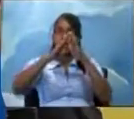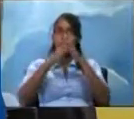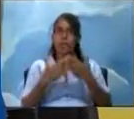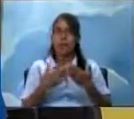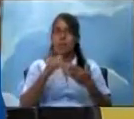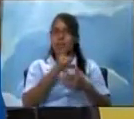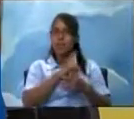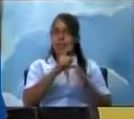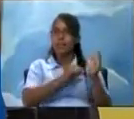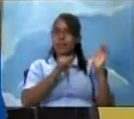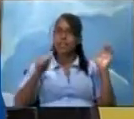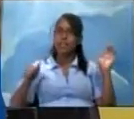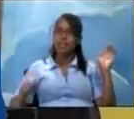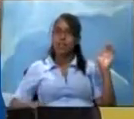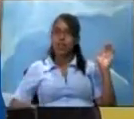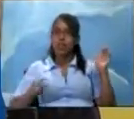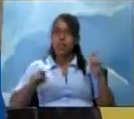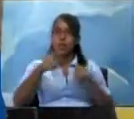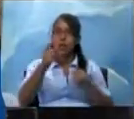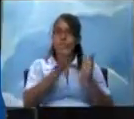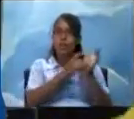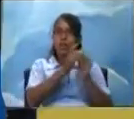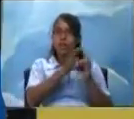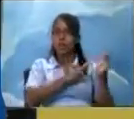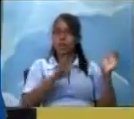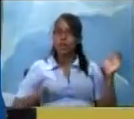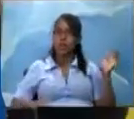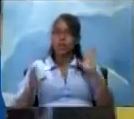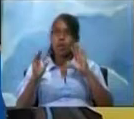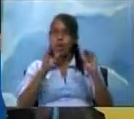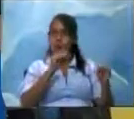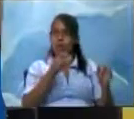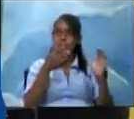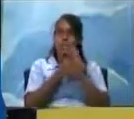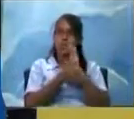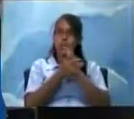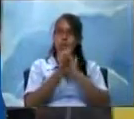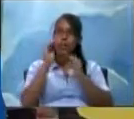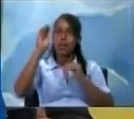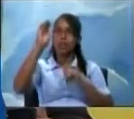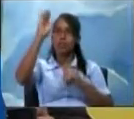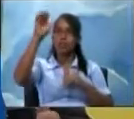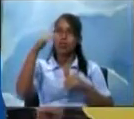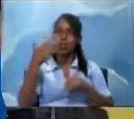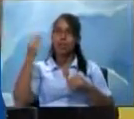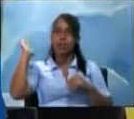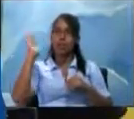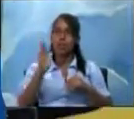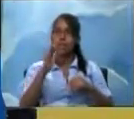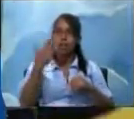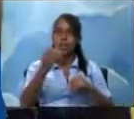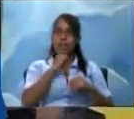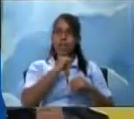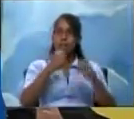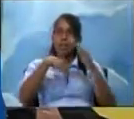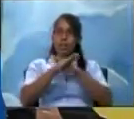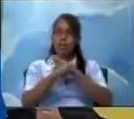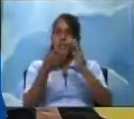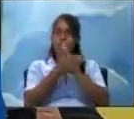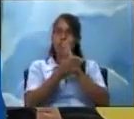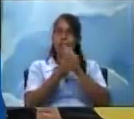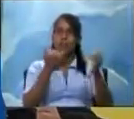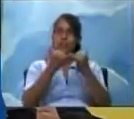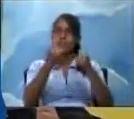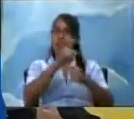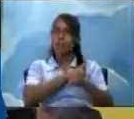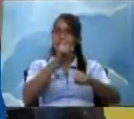estas palabras del Señor Jesucristo? Cuando Jesucristo habla acerca del futuro, ¿qué viene? ¿Qué es lo que va a